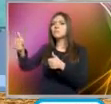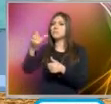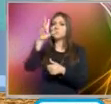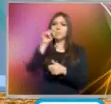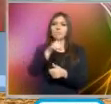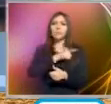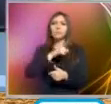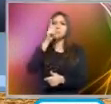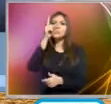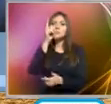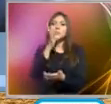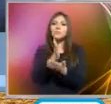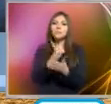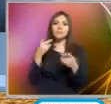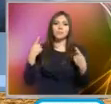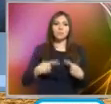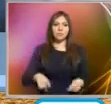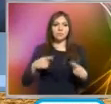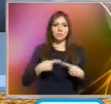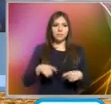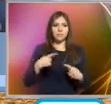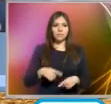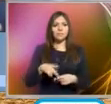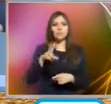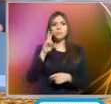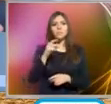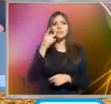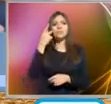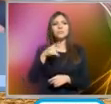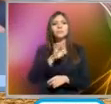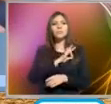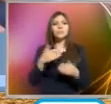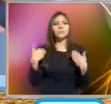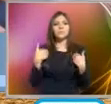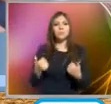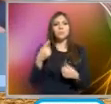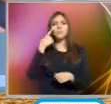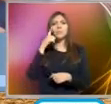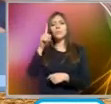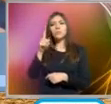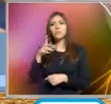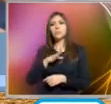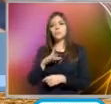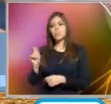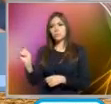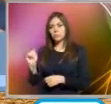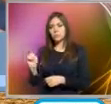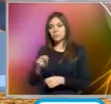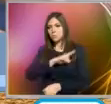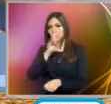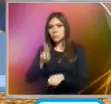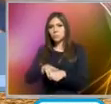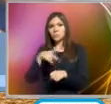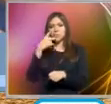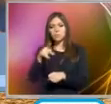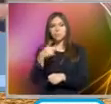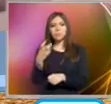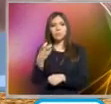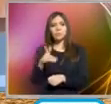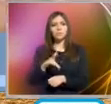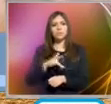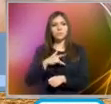fiestas. Quizás, invítame. Quizás no, que no lo vea sexy, pero que por lo menos entienda que para mí una relación normal o equilibrada en mi caso